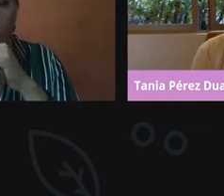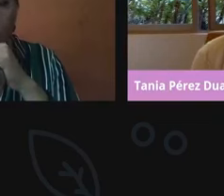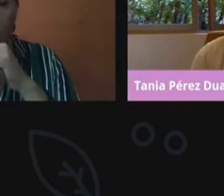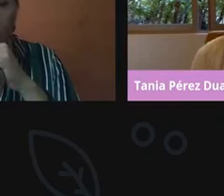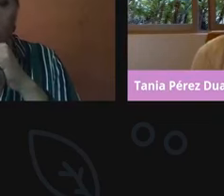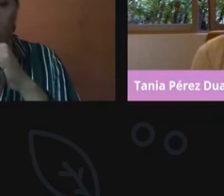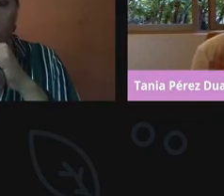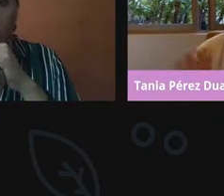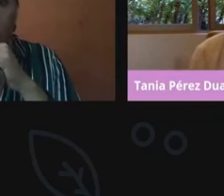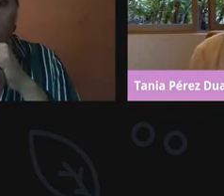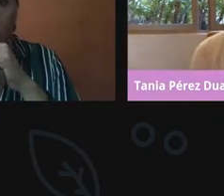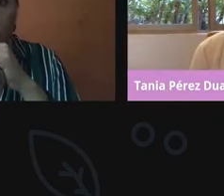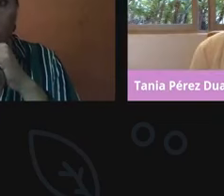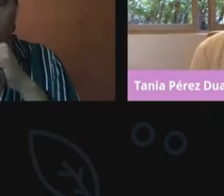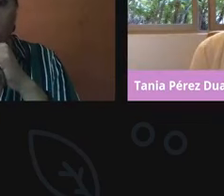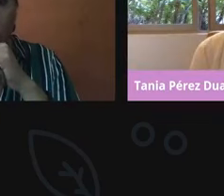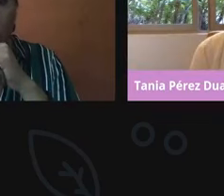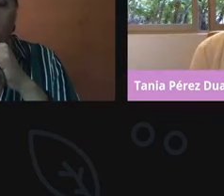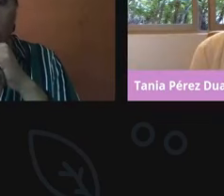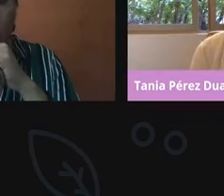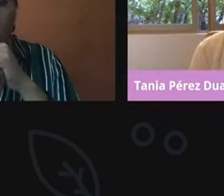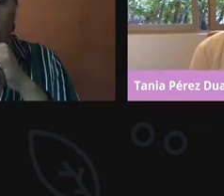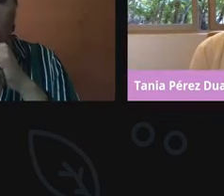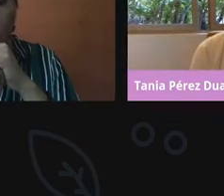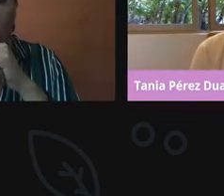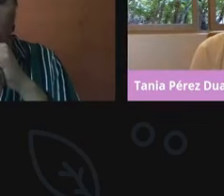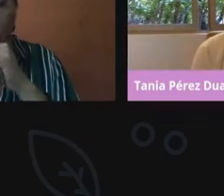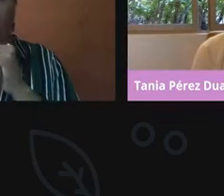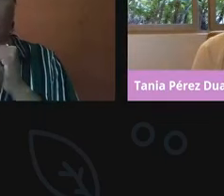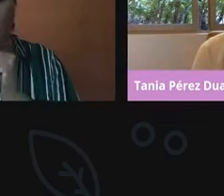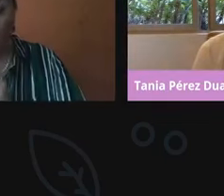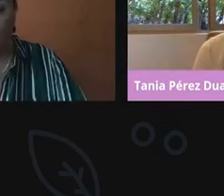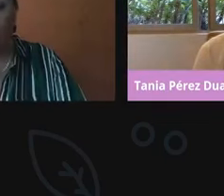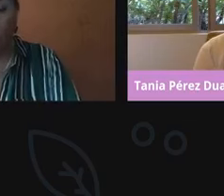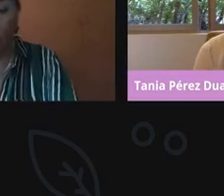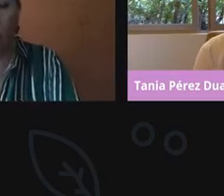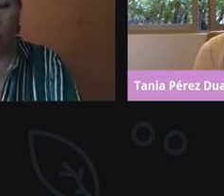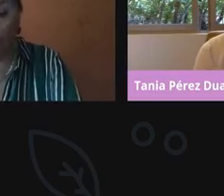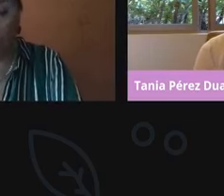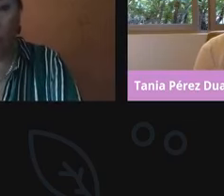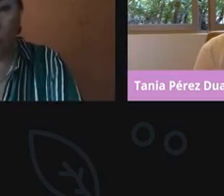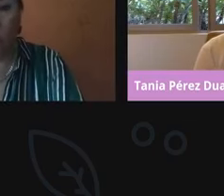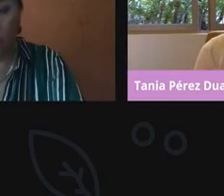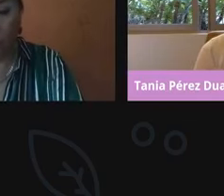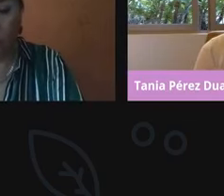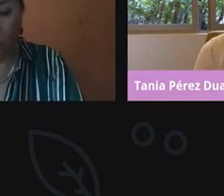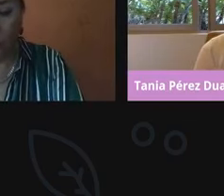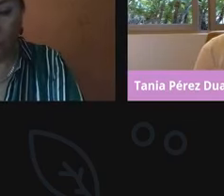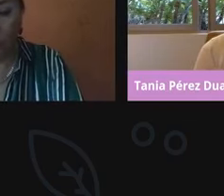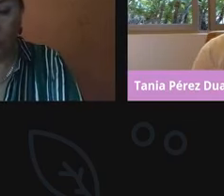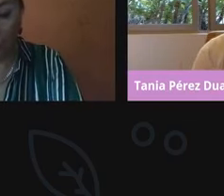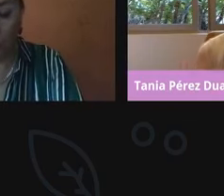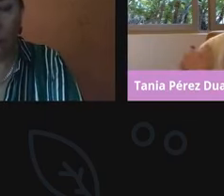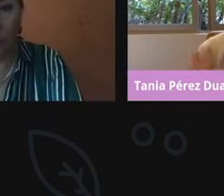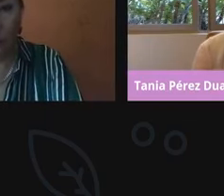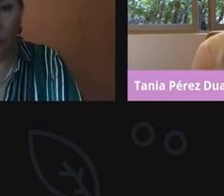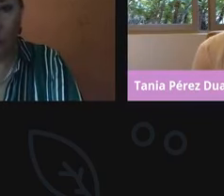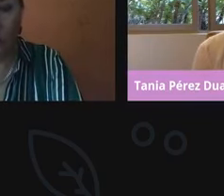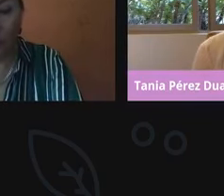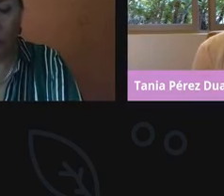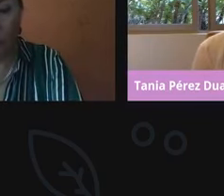es mucho más amplio. Uh-huh. Y hay muchas cosas que finalmente a veces... o